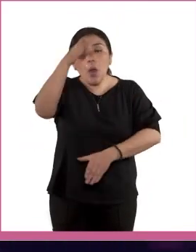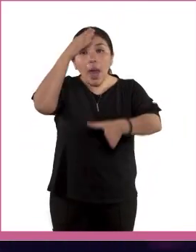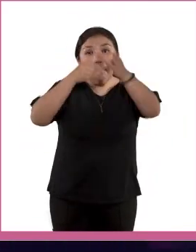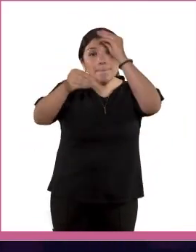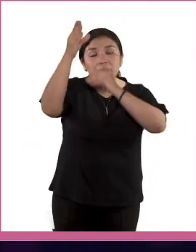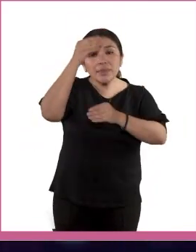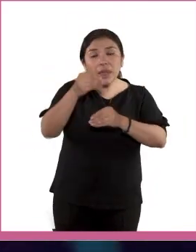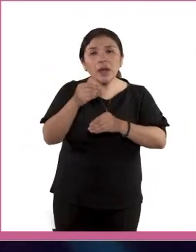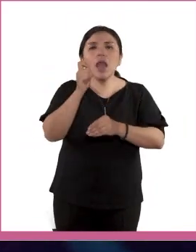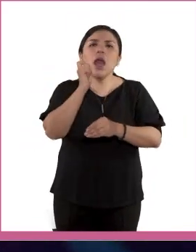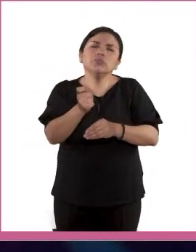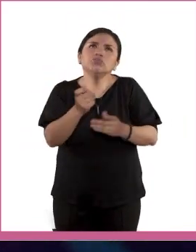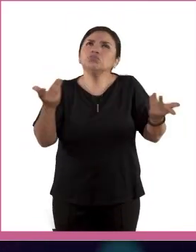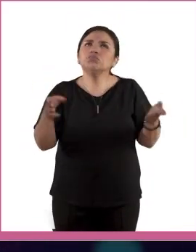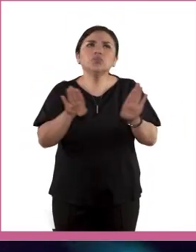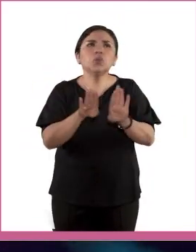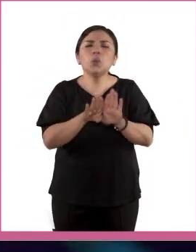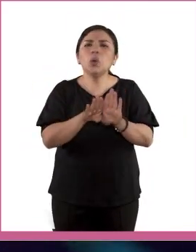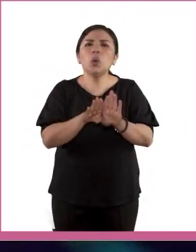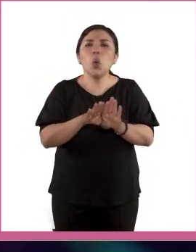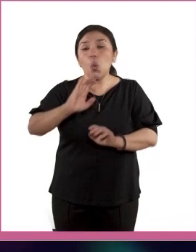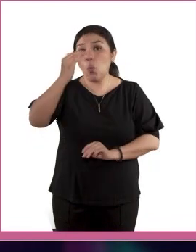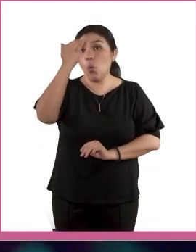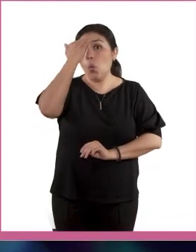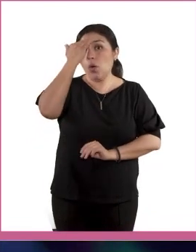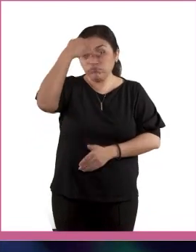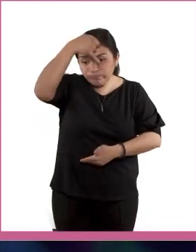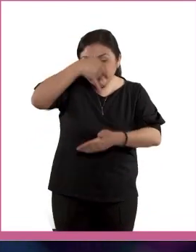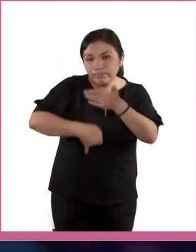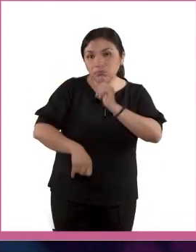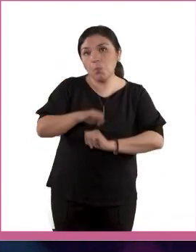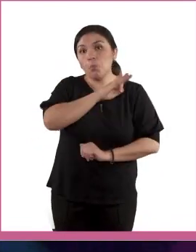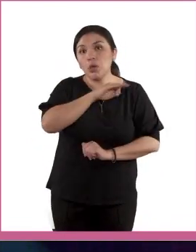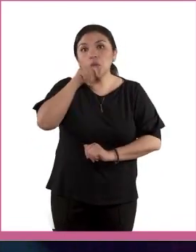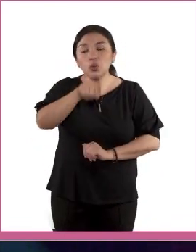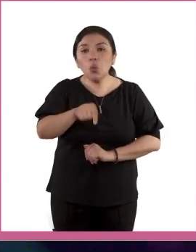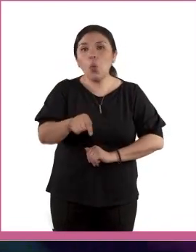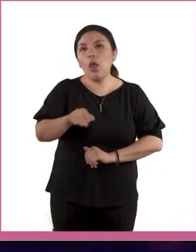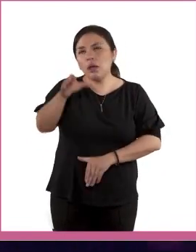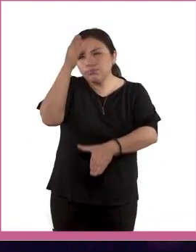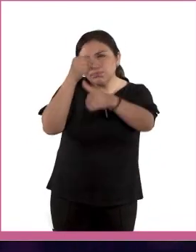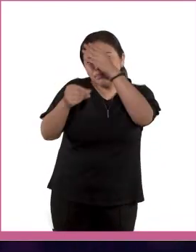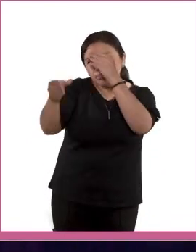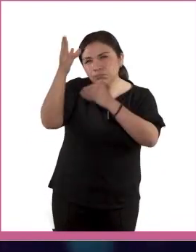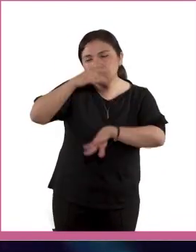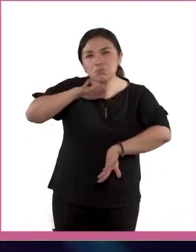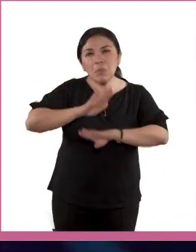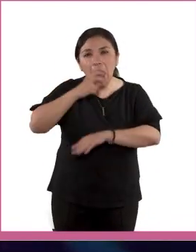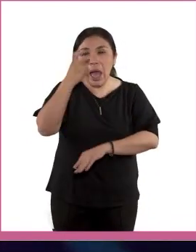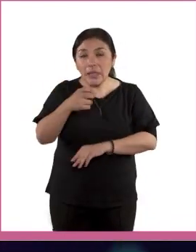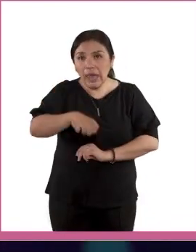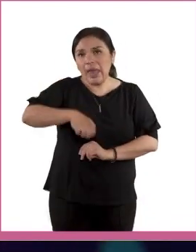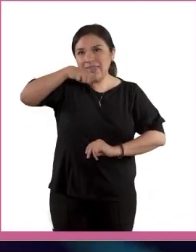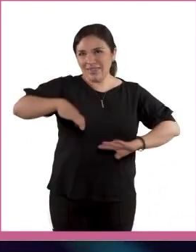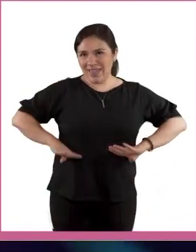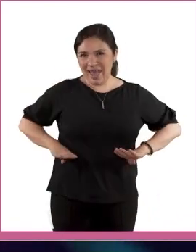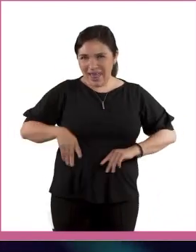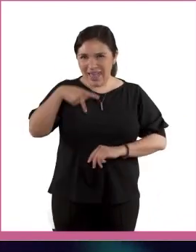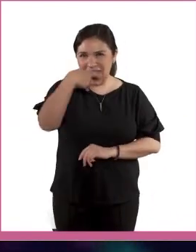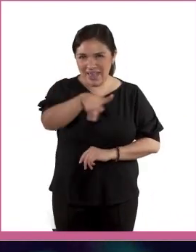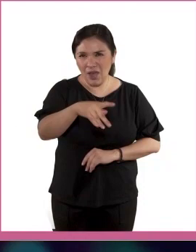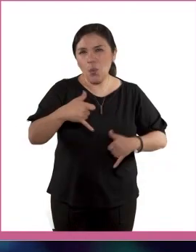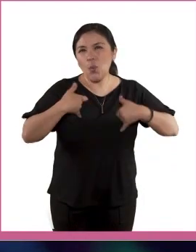su formación, tanto en conocimientos que se espera que ustedes adquieran en esta